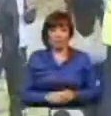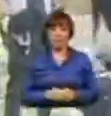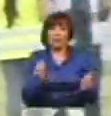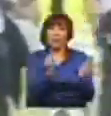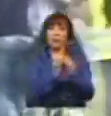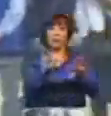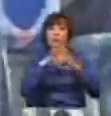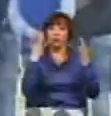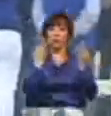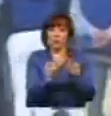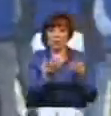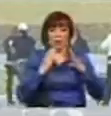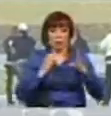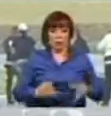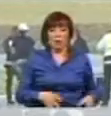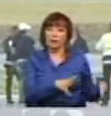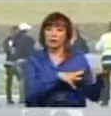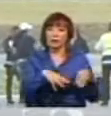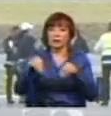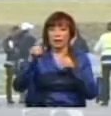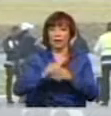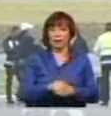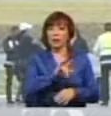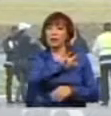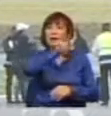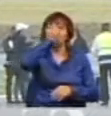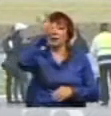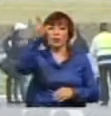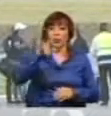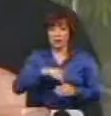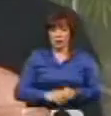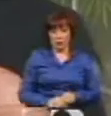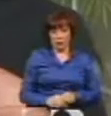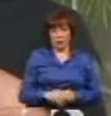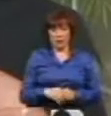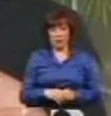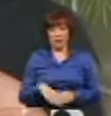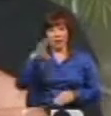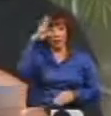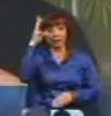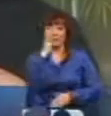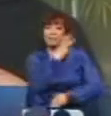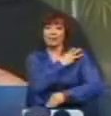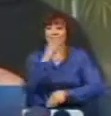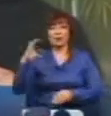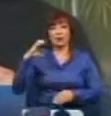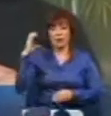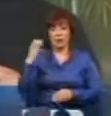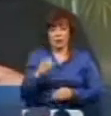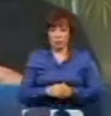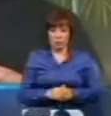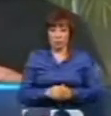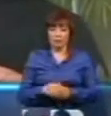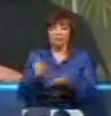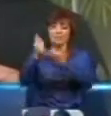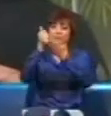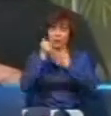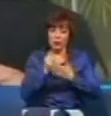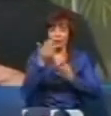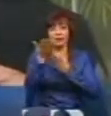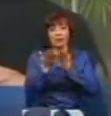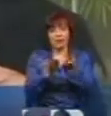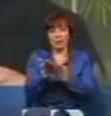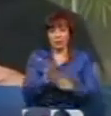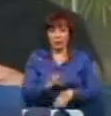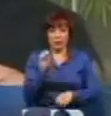los cuerpos fueron llevados a Colombia en un avión de la Fuerza Aérea Colombiana. La Fuerza Aérea Colombiana está prestando este servicio y en